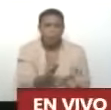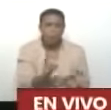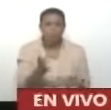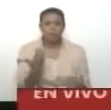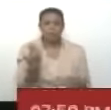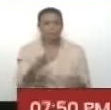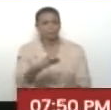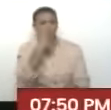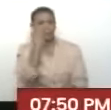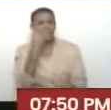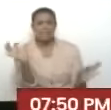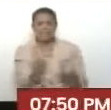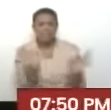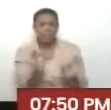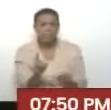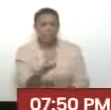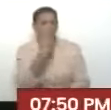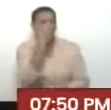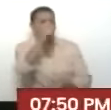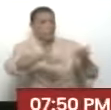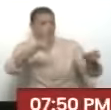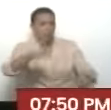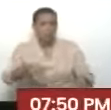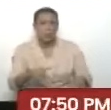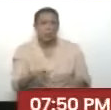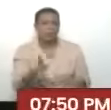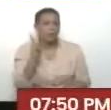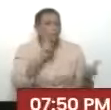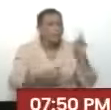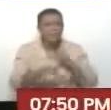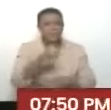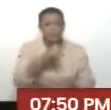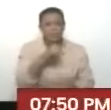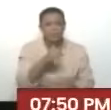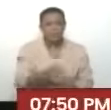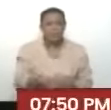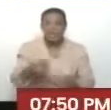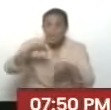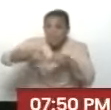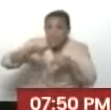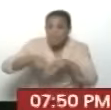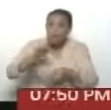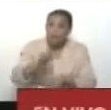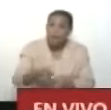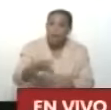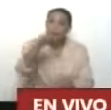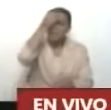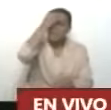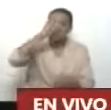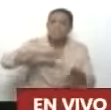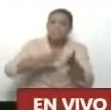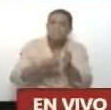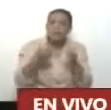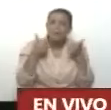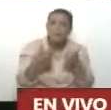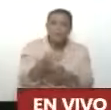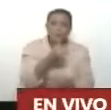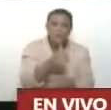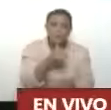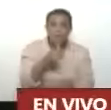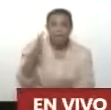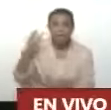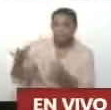engañar por nadie. Así es, así es. Eso es lo que yo digo, que los niños y niñas estén preparados,